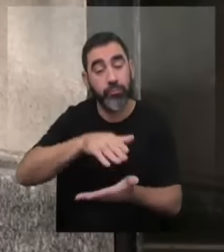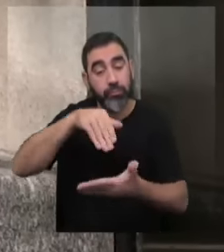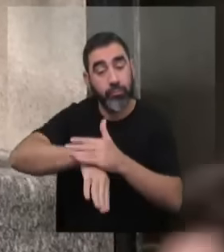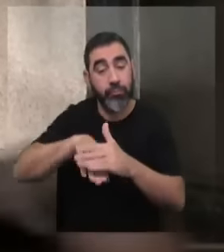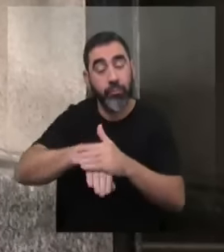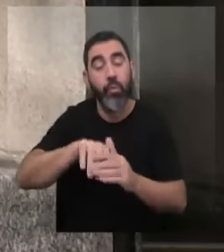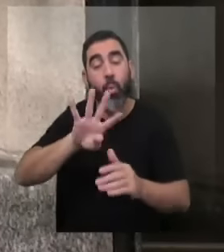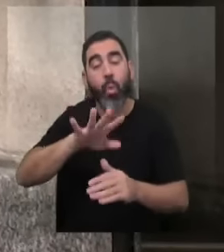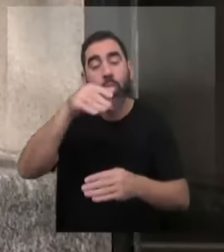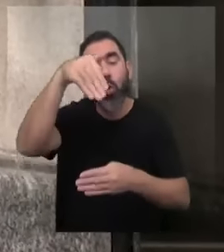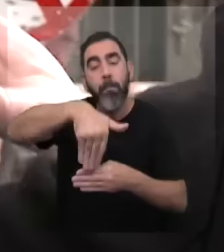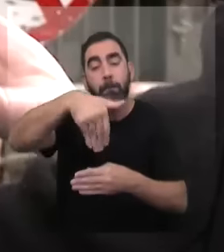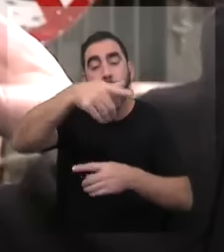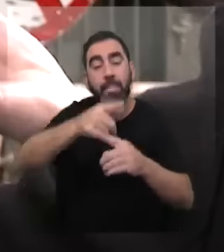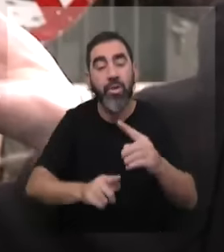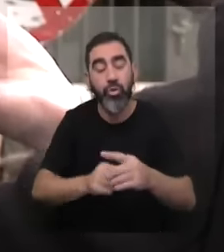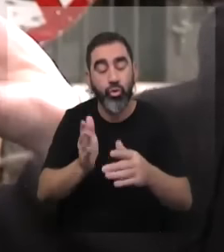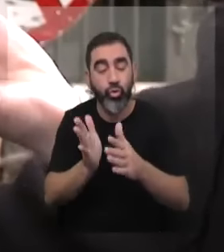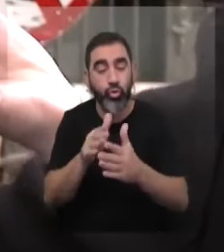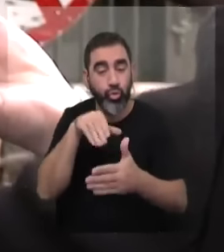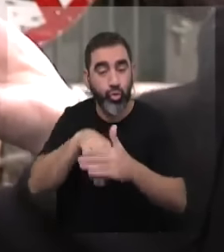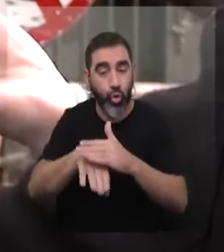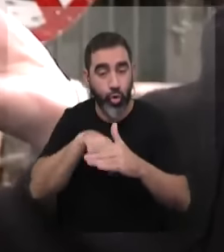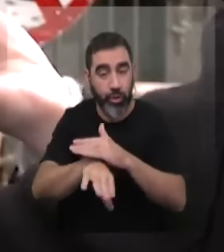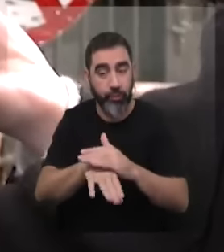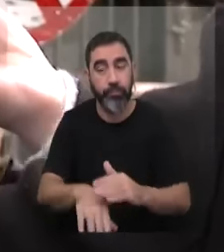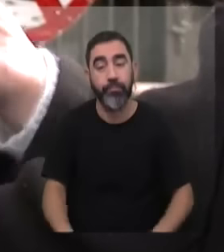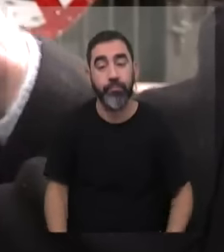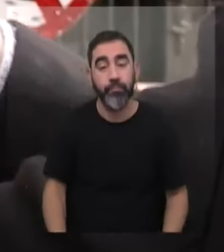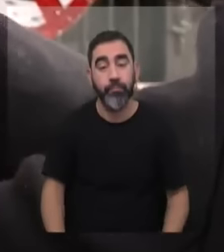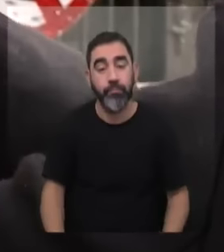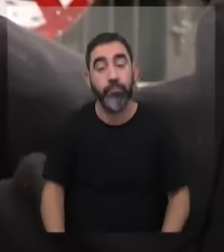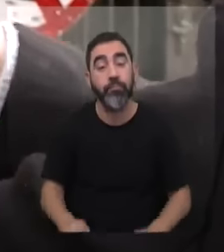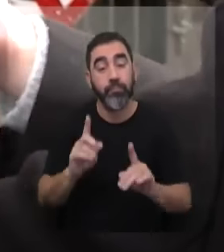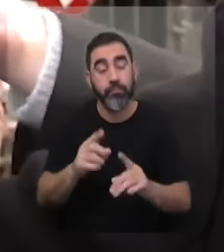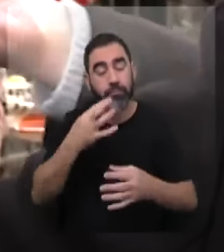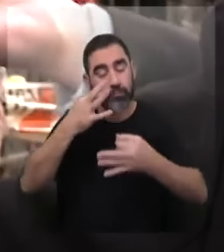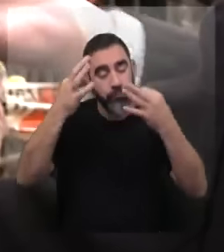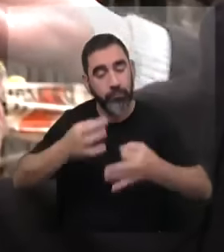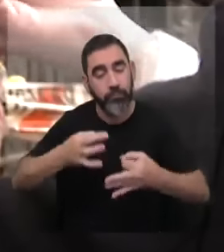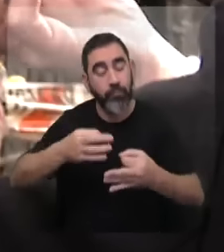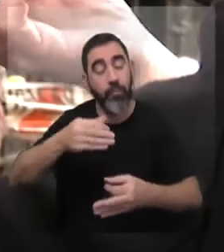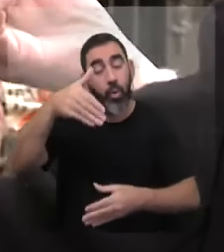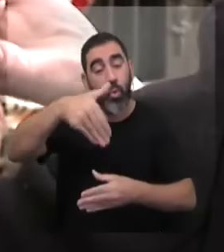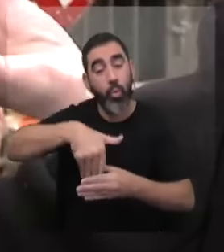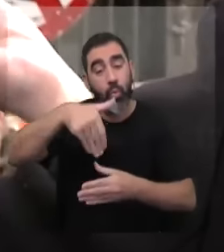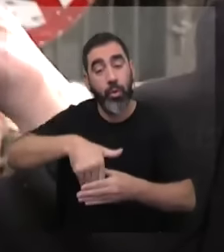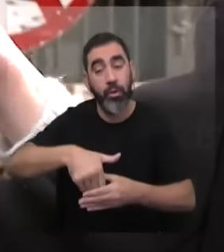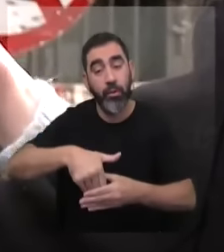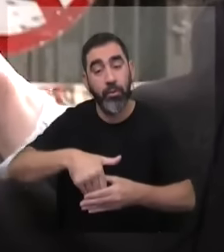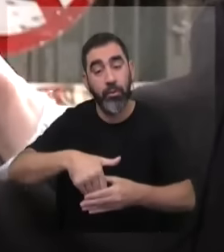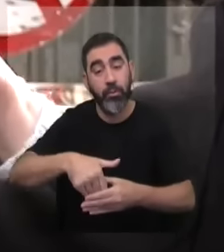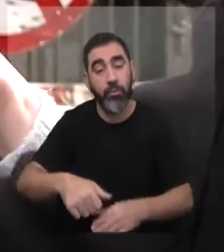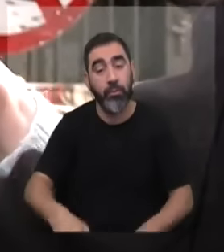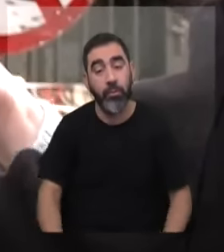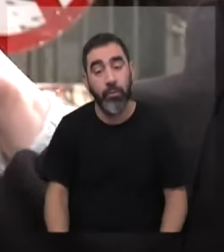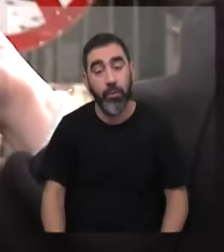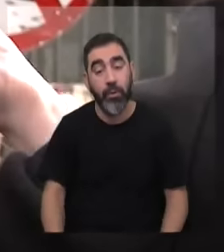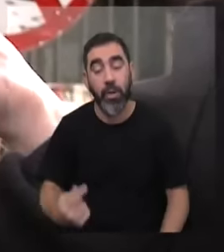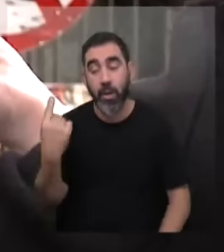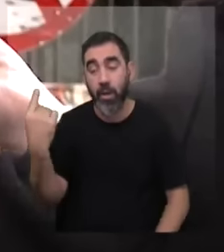millones y medio de boletas y y se responsabiliza o asegura la corte electoral que en